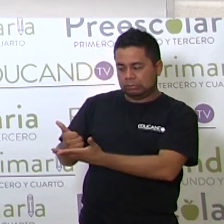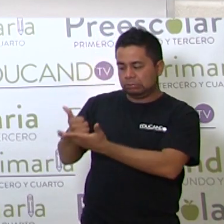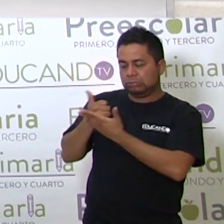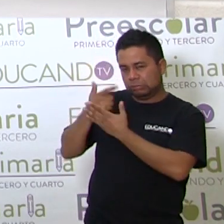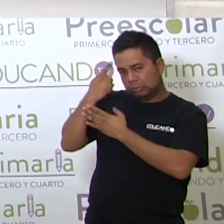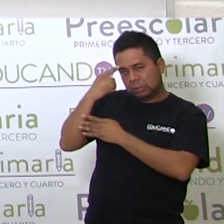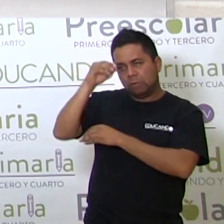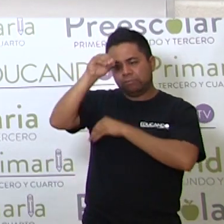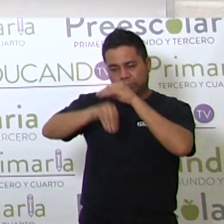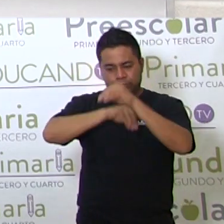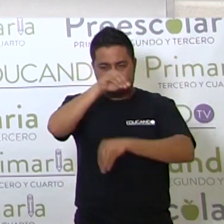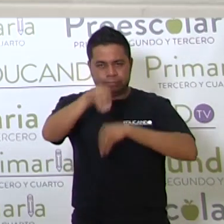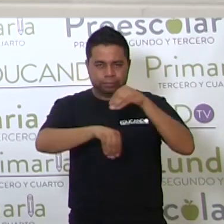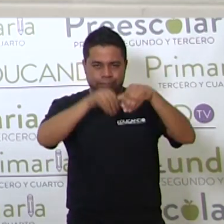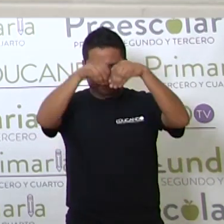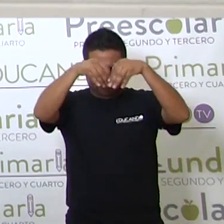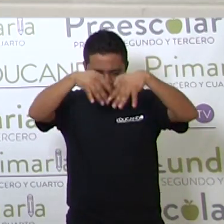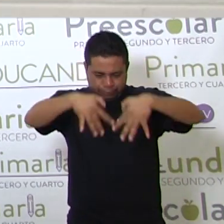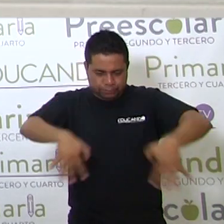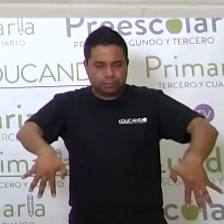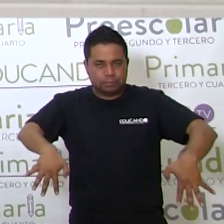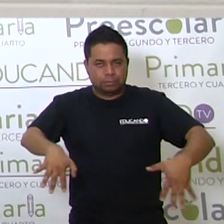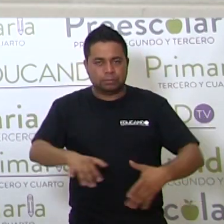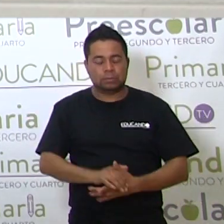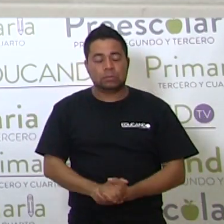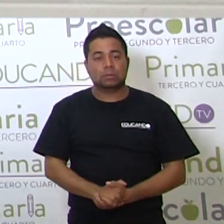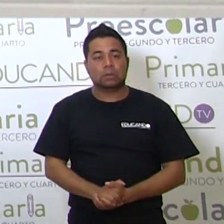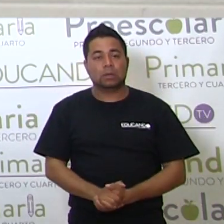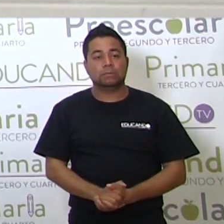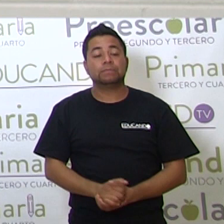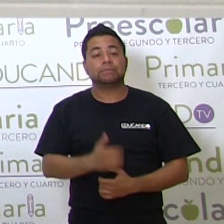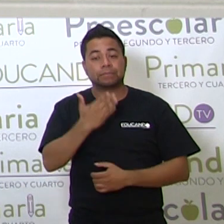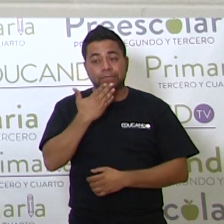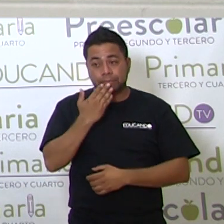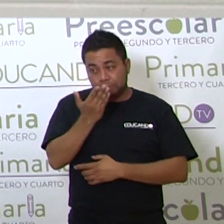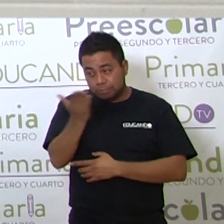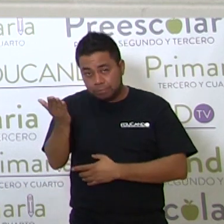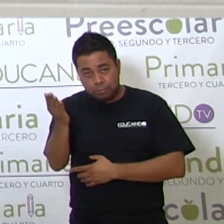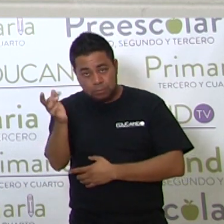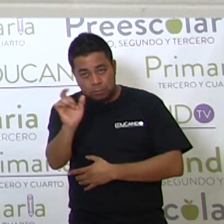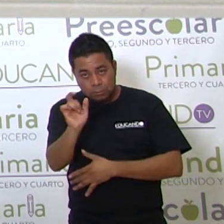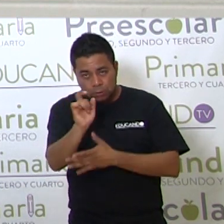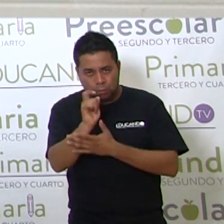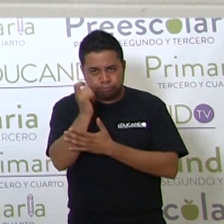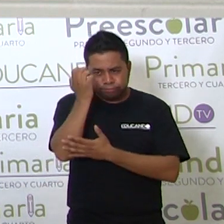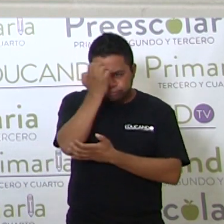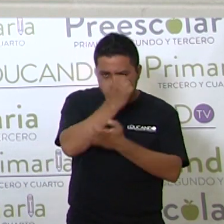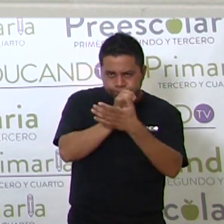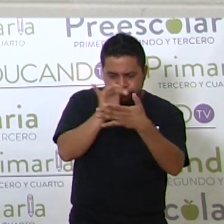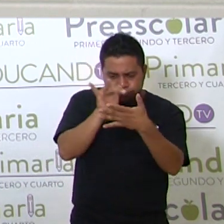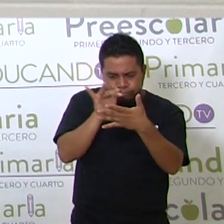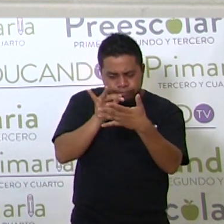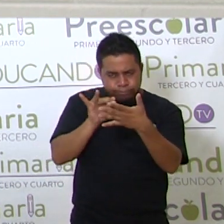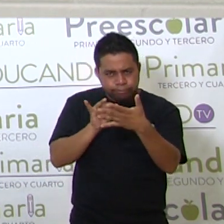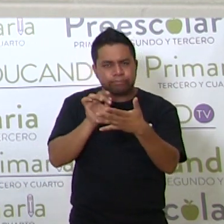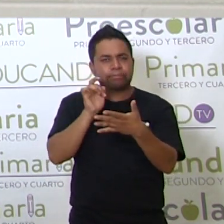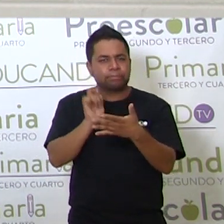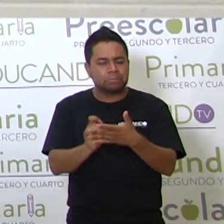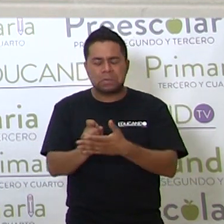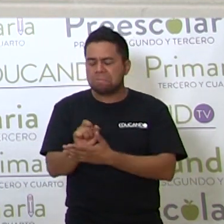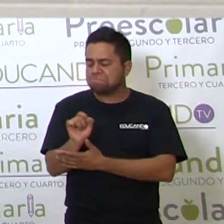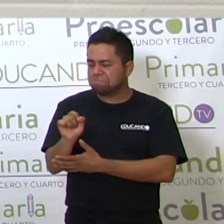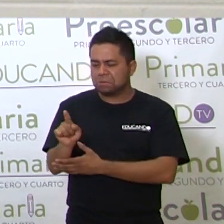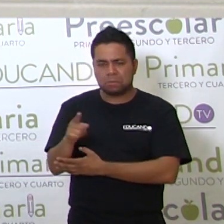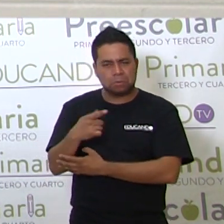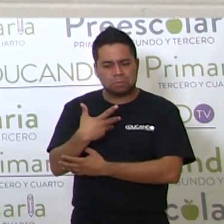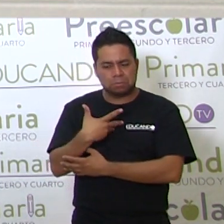un mapa conceptual. Bien, ustedes cuando analicen su texto van a hacer lo mismo